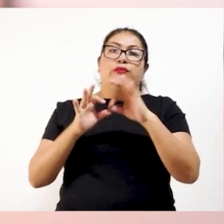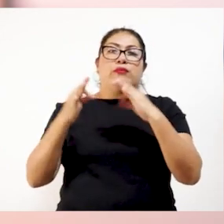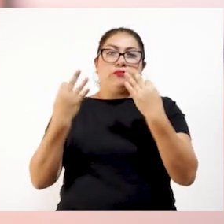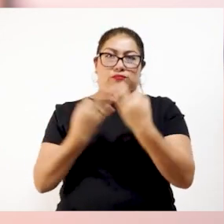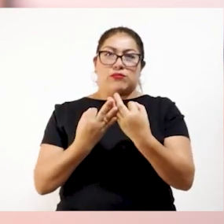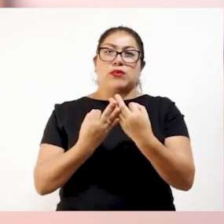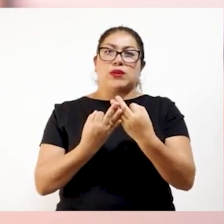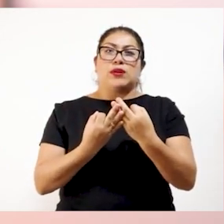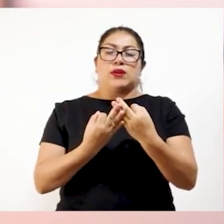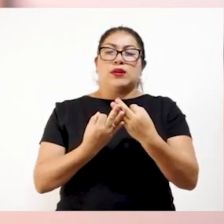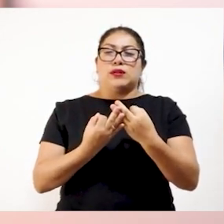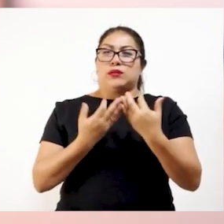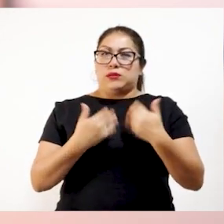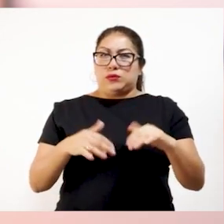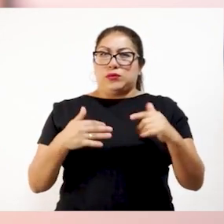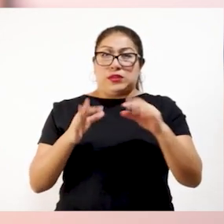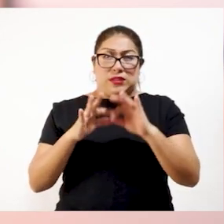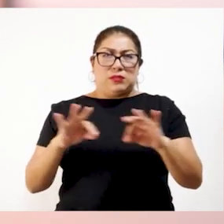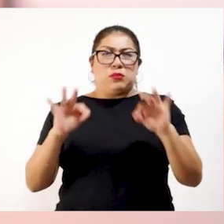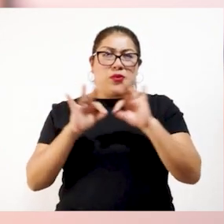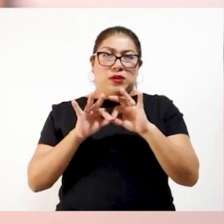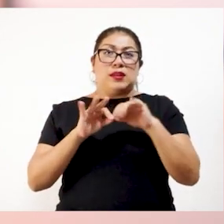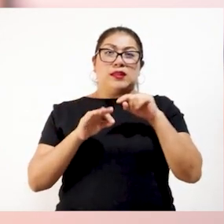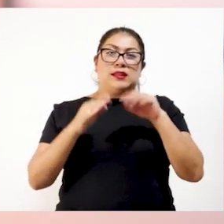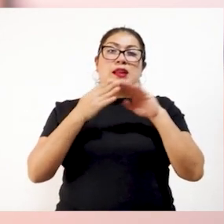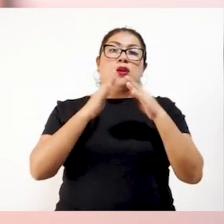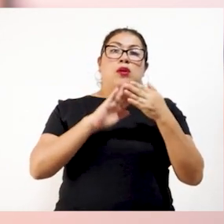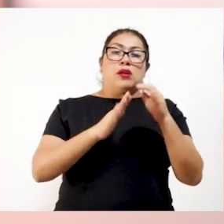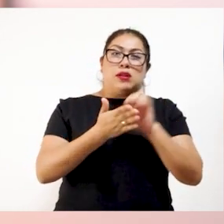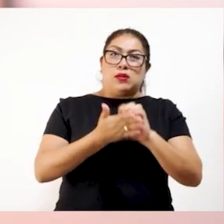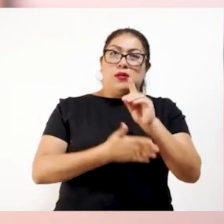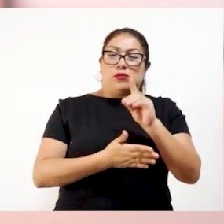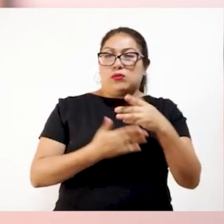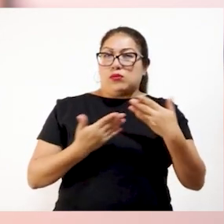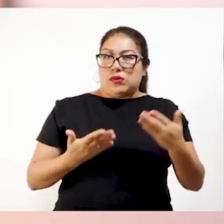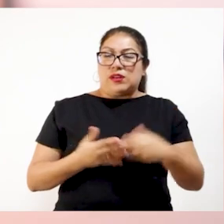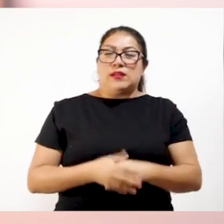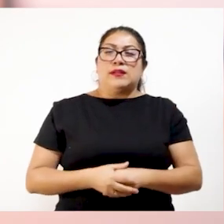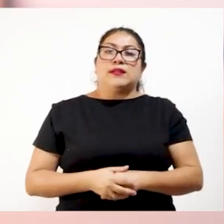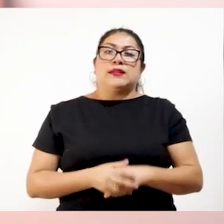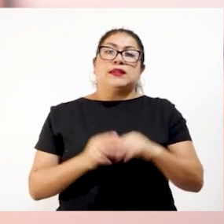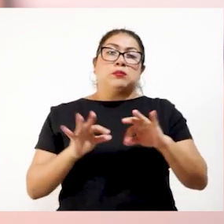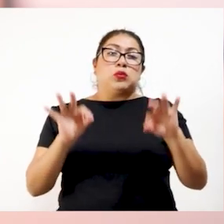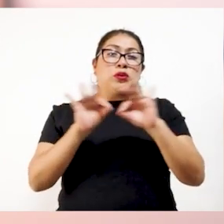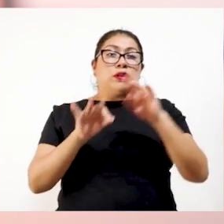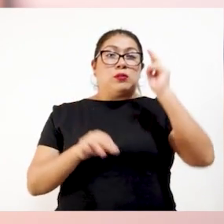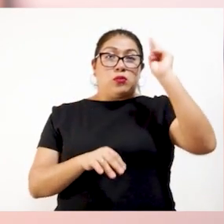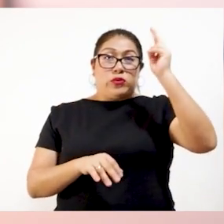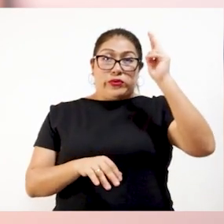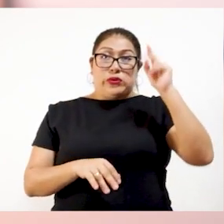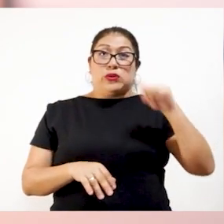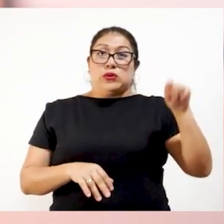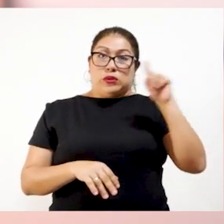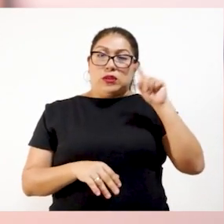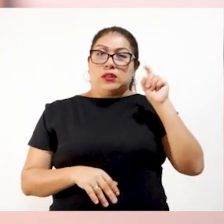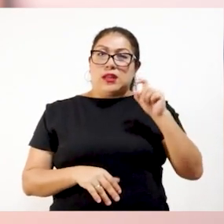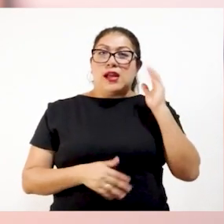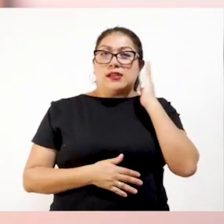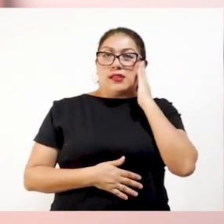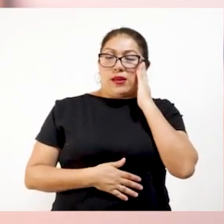las familias, que son también una pieza clave en toda esta comunidad educativa. Es muy importante que los profesores de